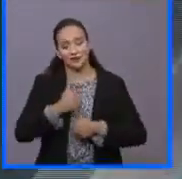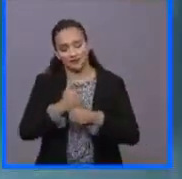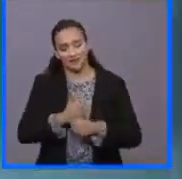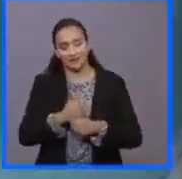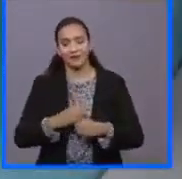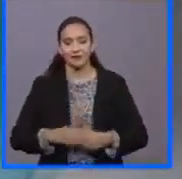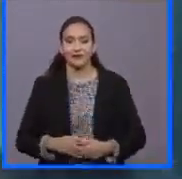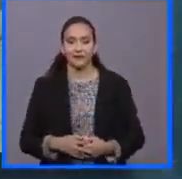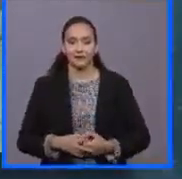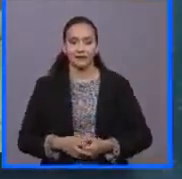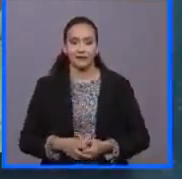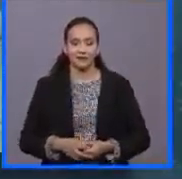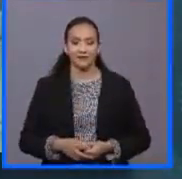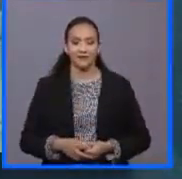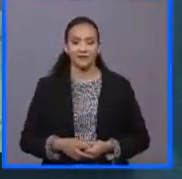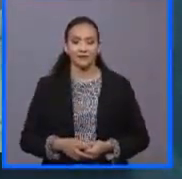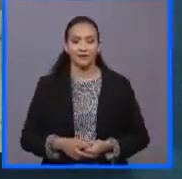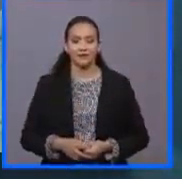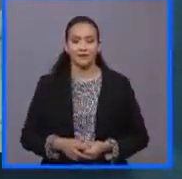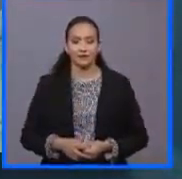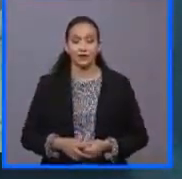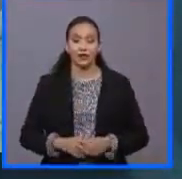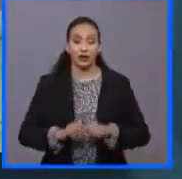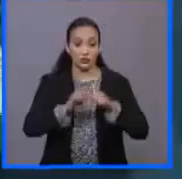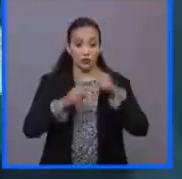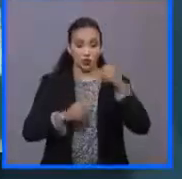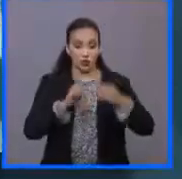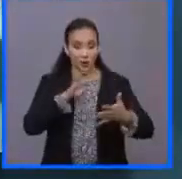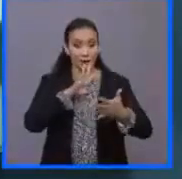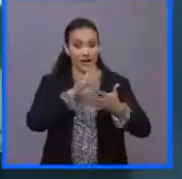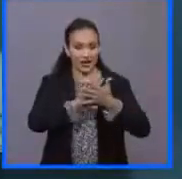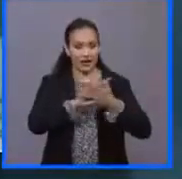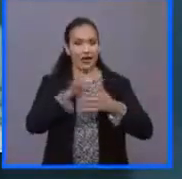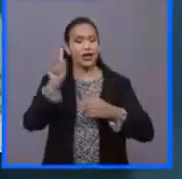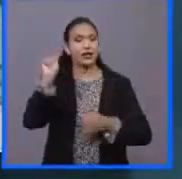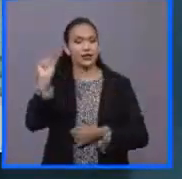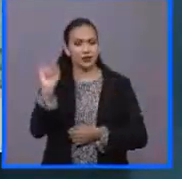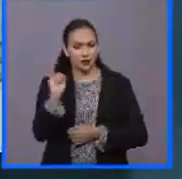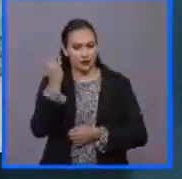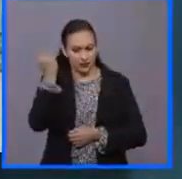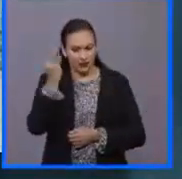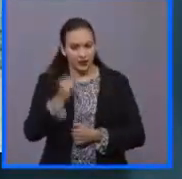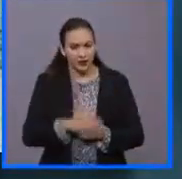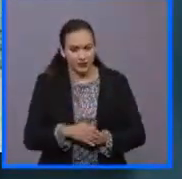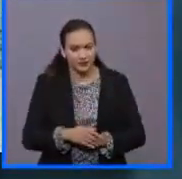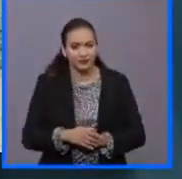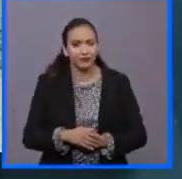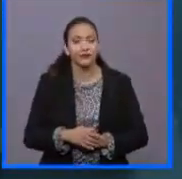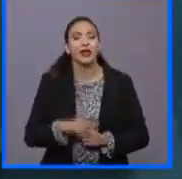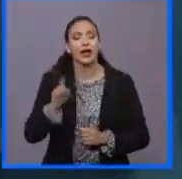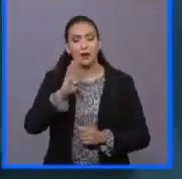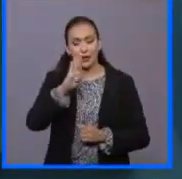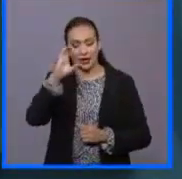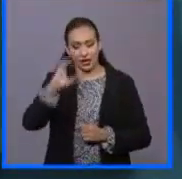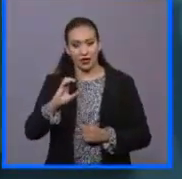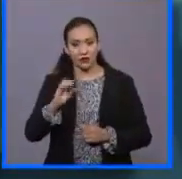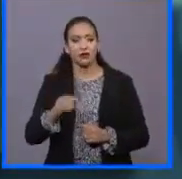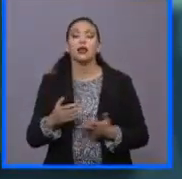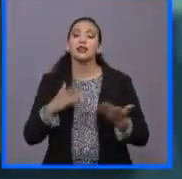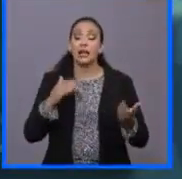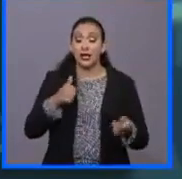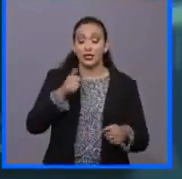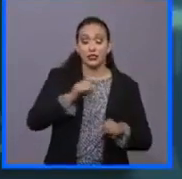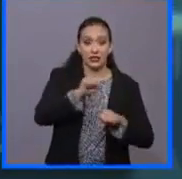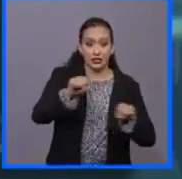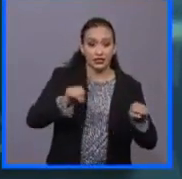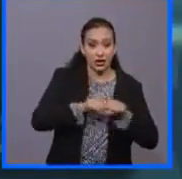violencia. El Sistema de Justicia Penal Oral en Tijuana, Baja California, concluyó la habilitación de 6